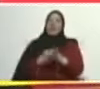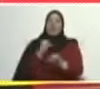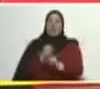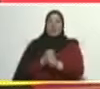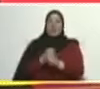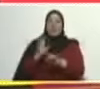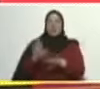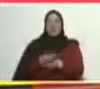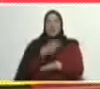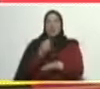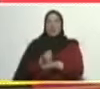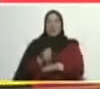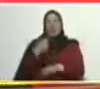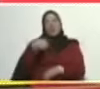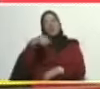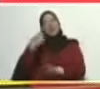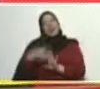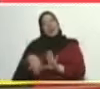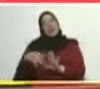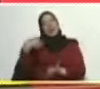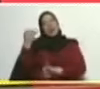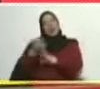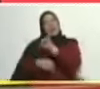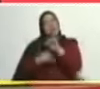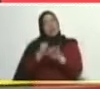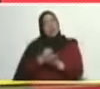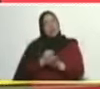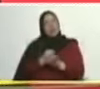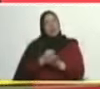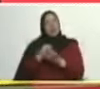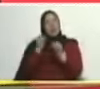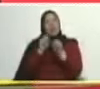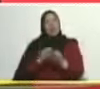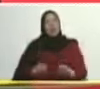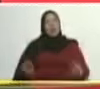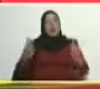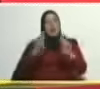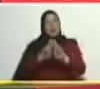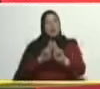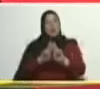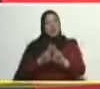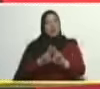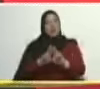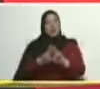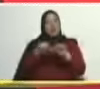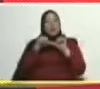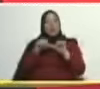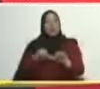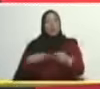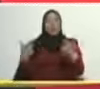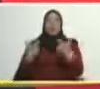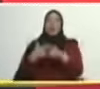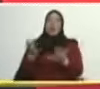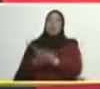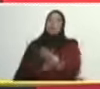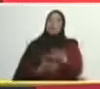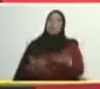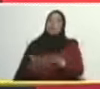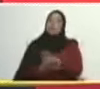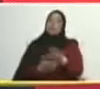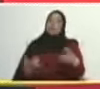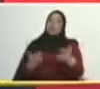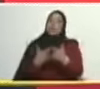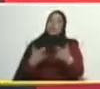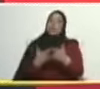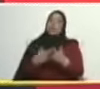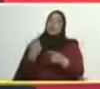los principios de la Carta del Derecho Internacional de Naciones Unidas, en medio de la intensificación del conflicto. En